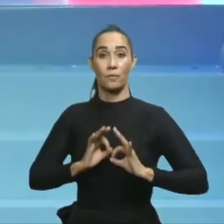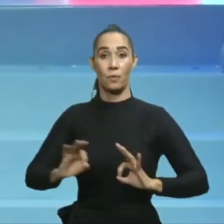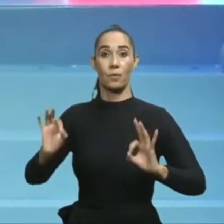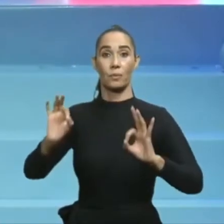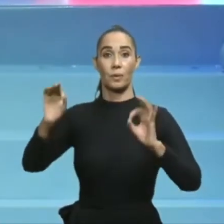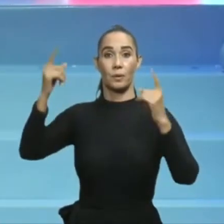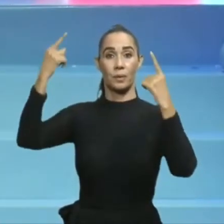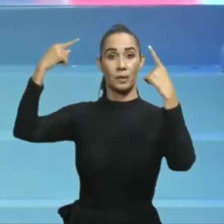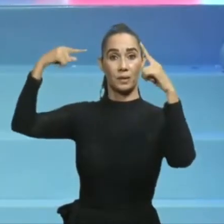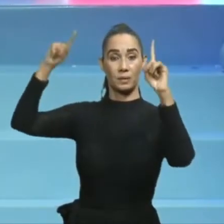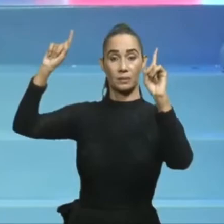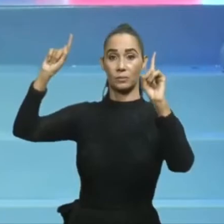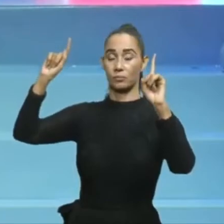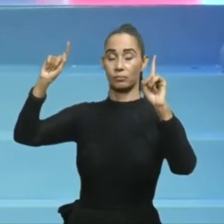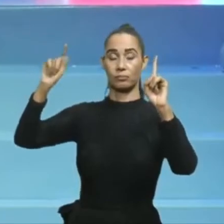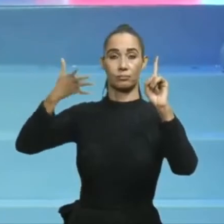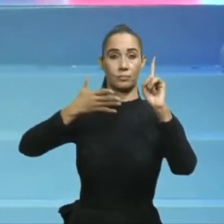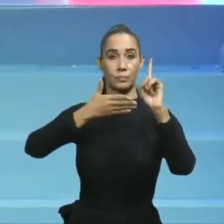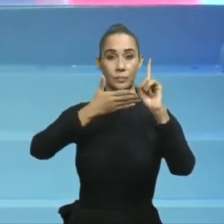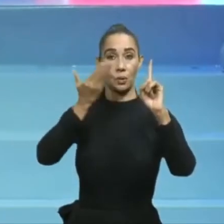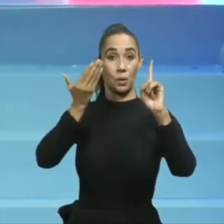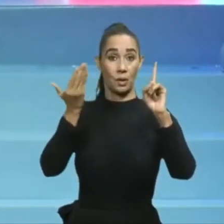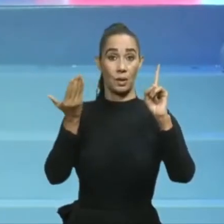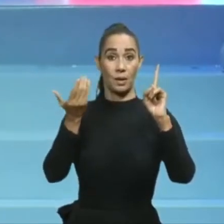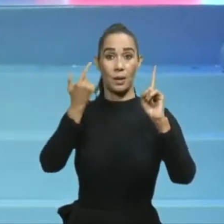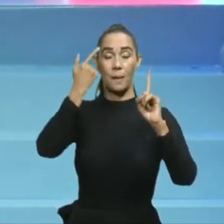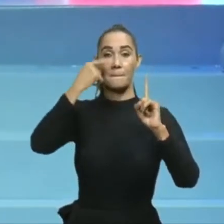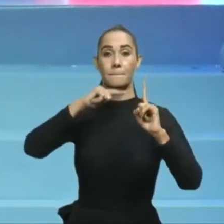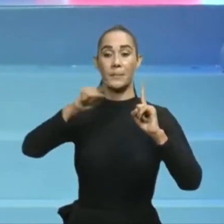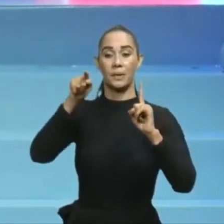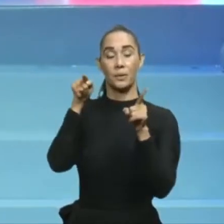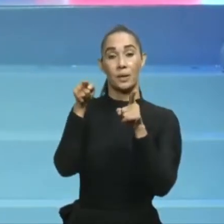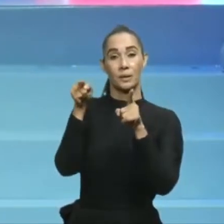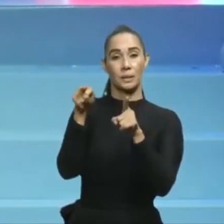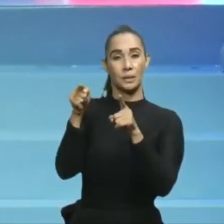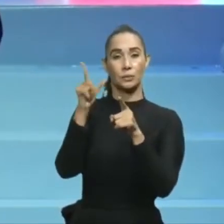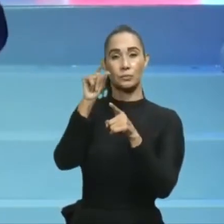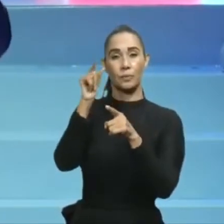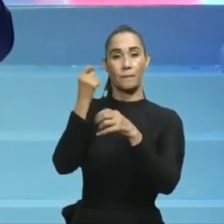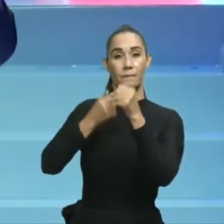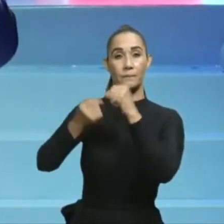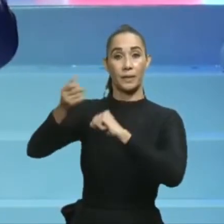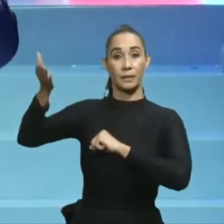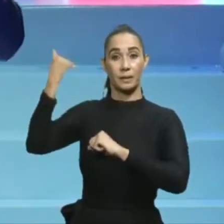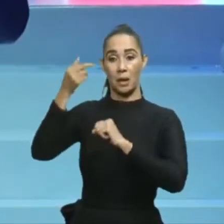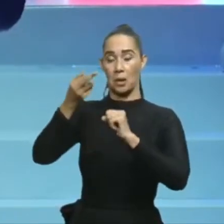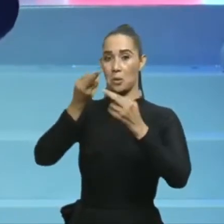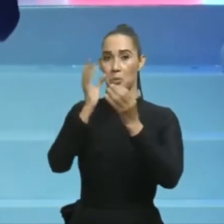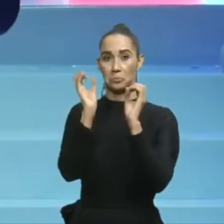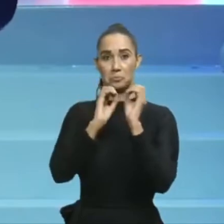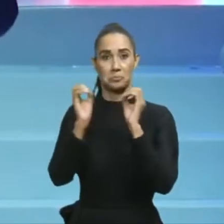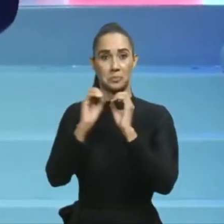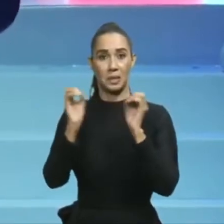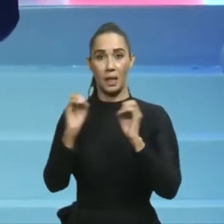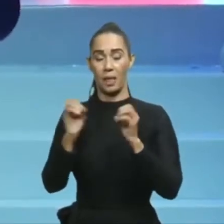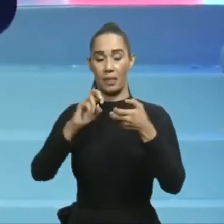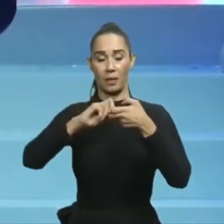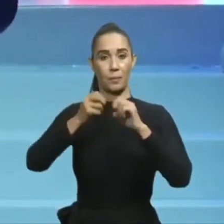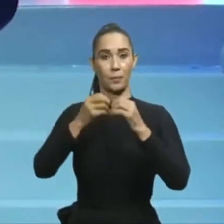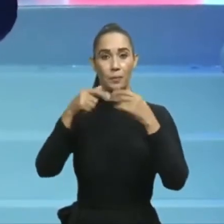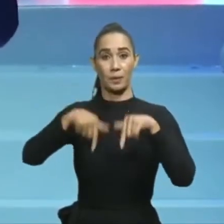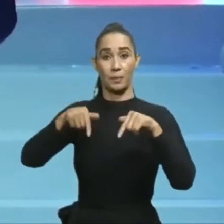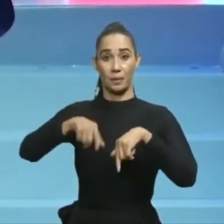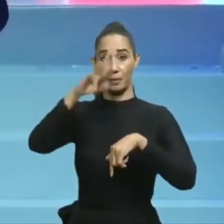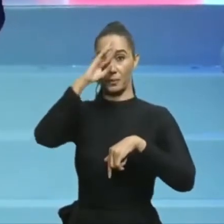ex para el éxito no la tienen desde luego aquellos que durante 20 años no resolvieron ninguno de los grandes problemas